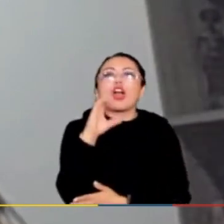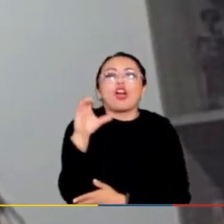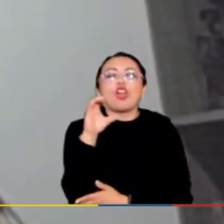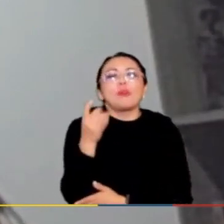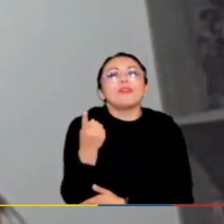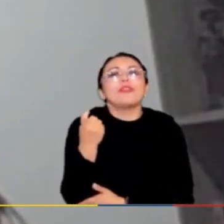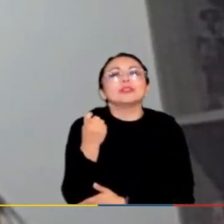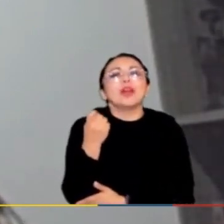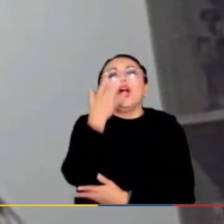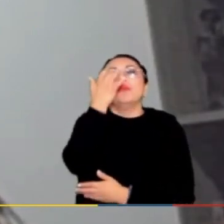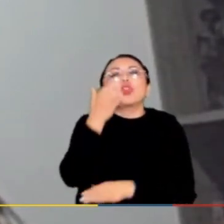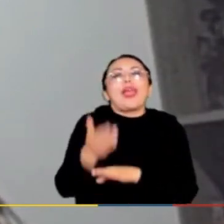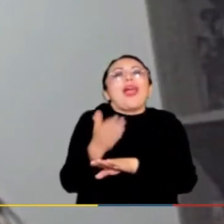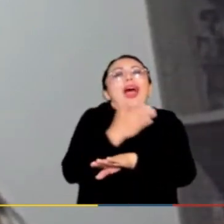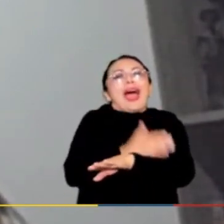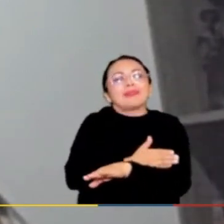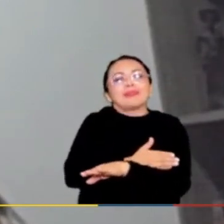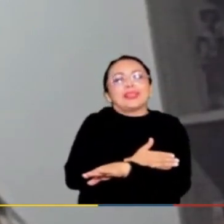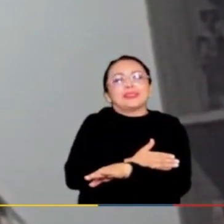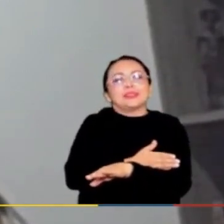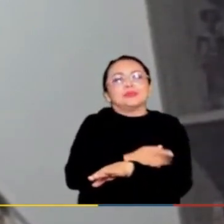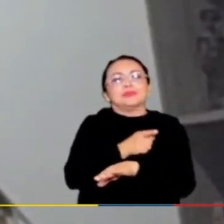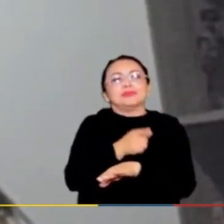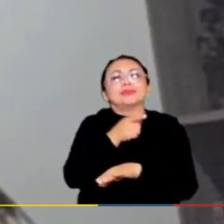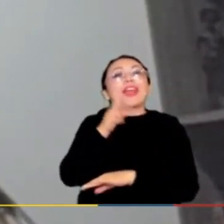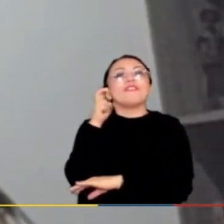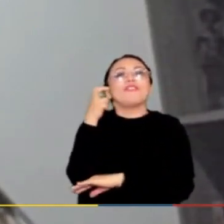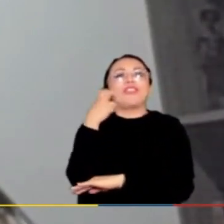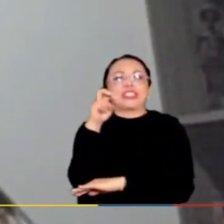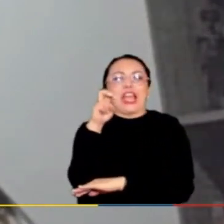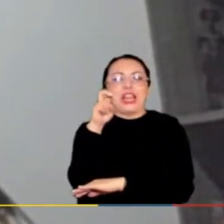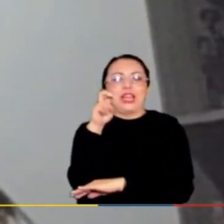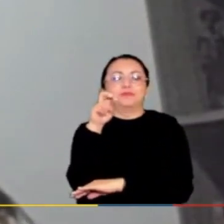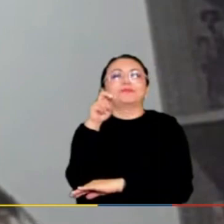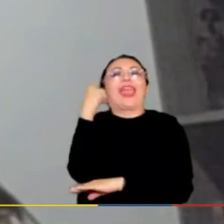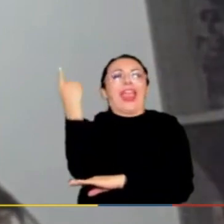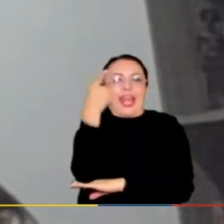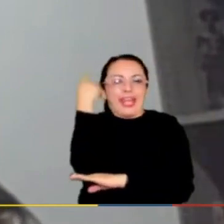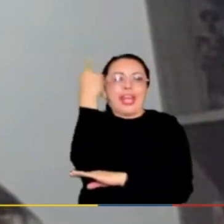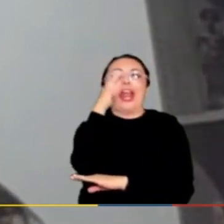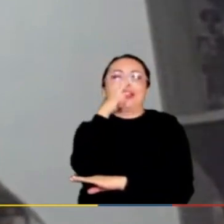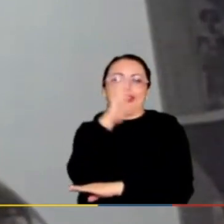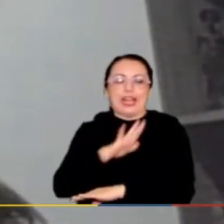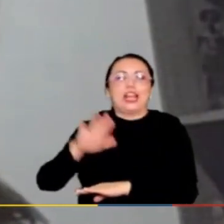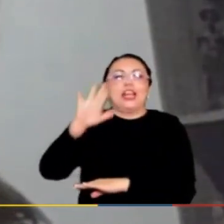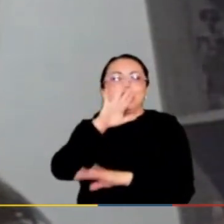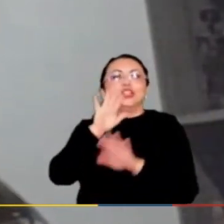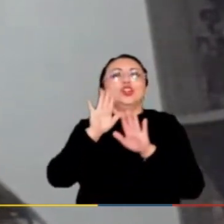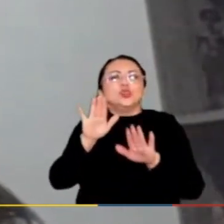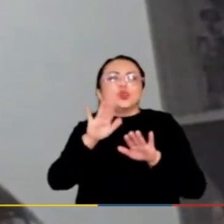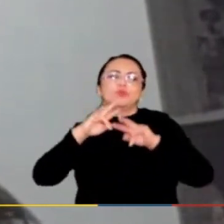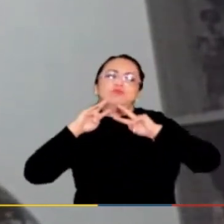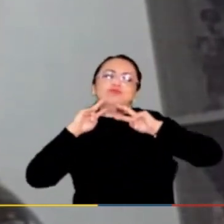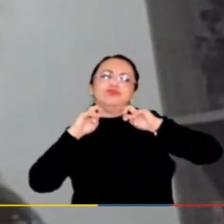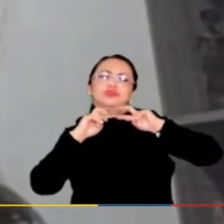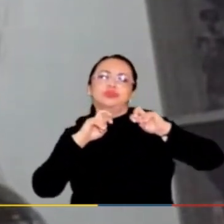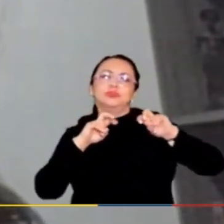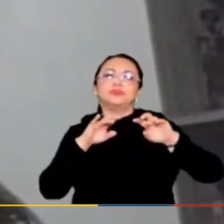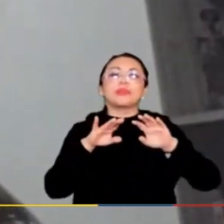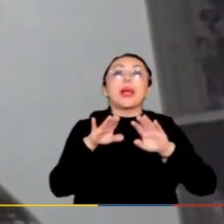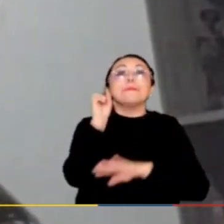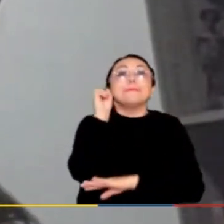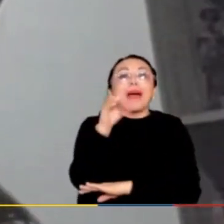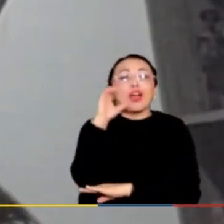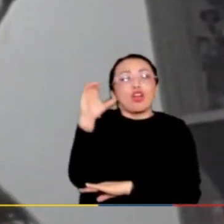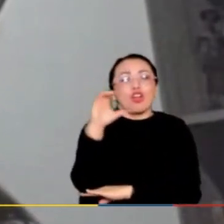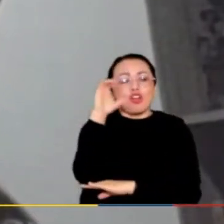se encontraba investigada por la Fiscalía General de la Nación. Finalmente,